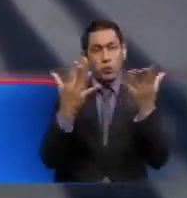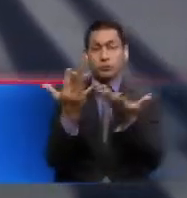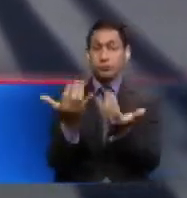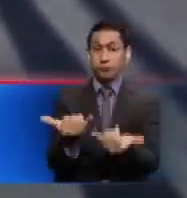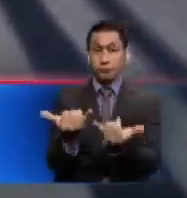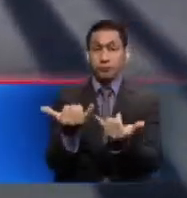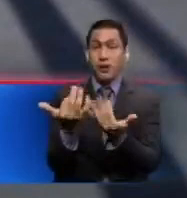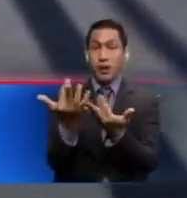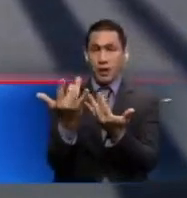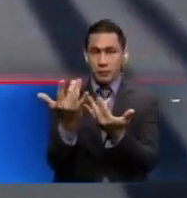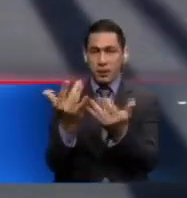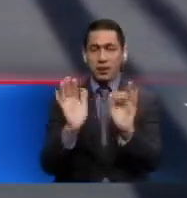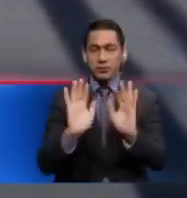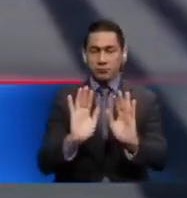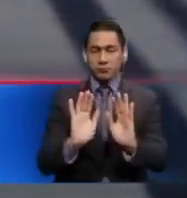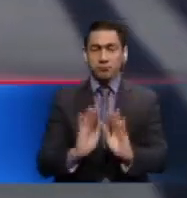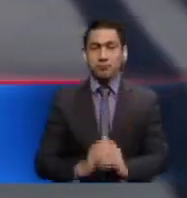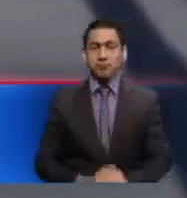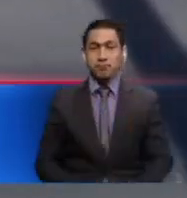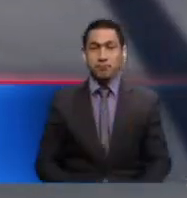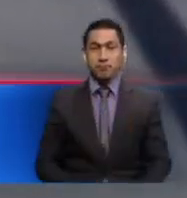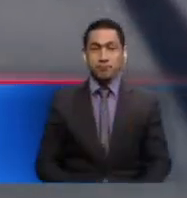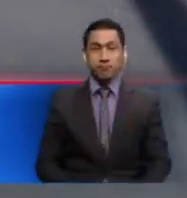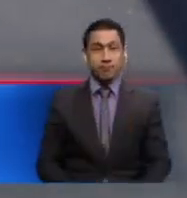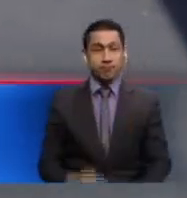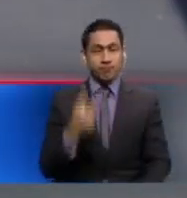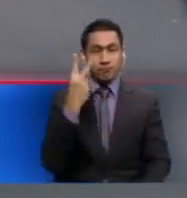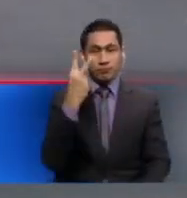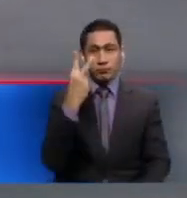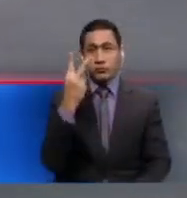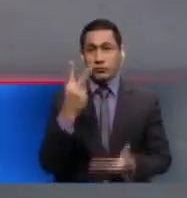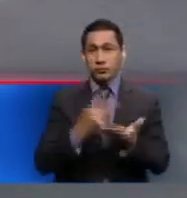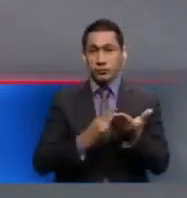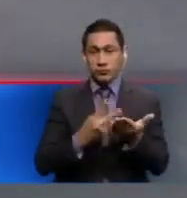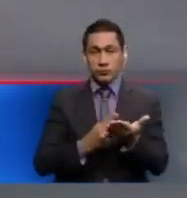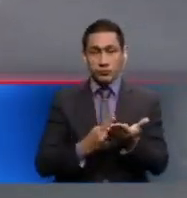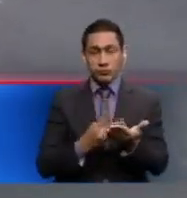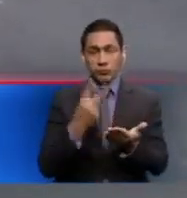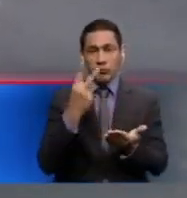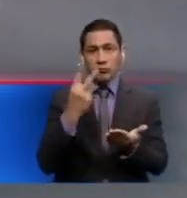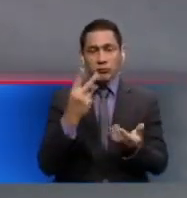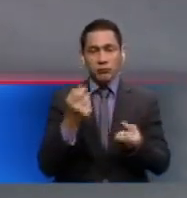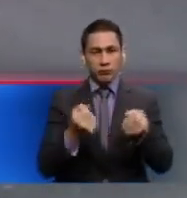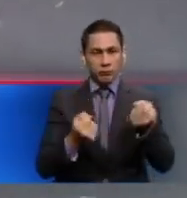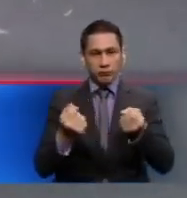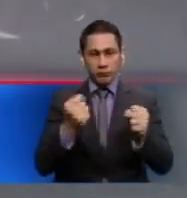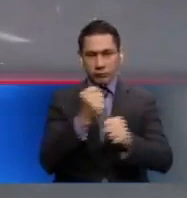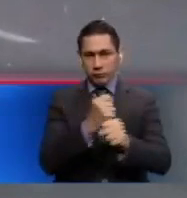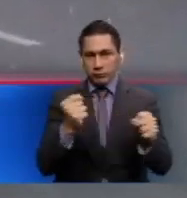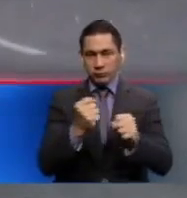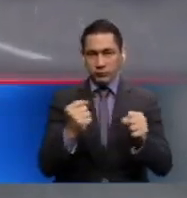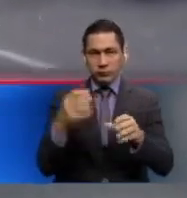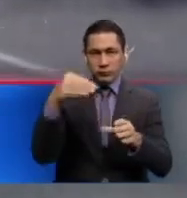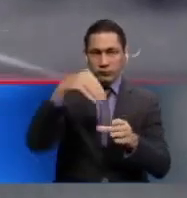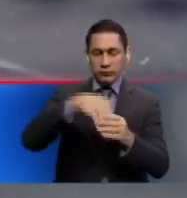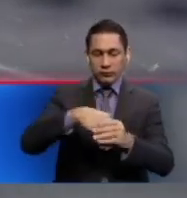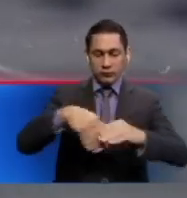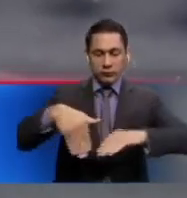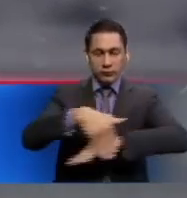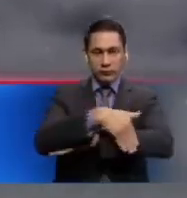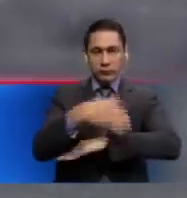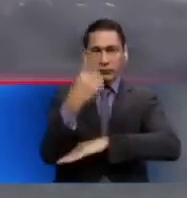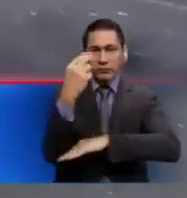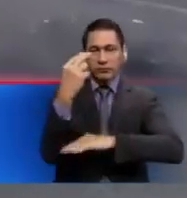atentado. Reiteramos, el segundo en menos de 24 horas. Estamos acá en la 12 de octubre, en la parte norte de